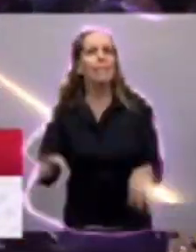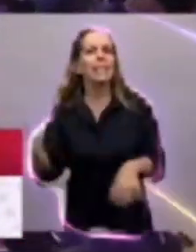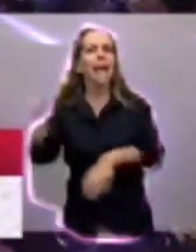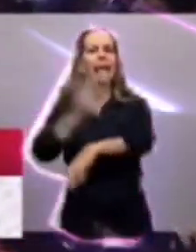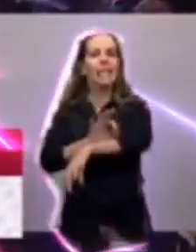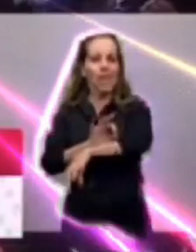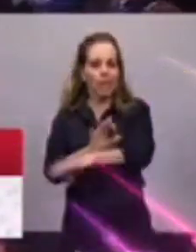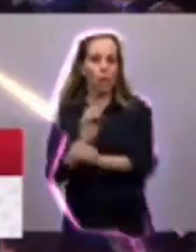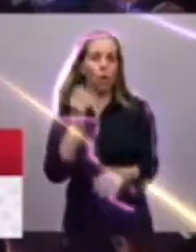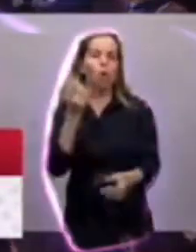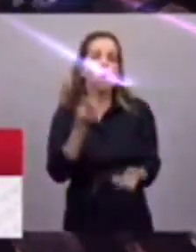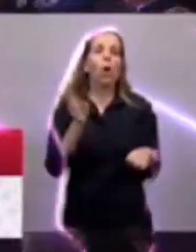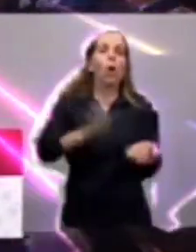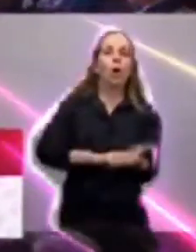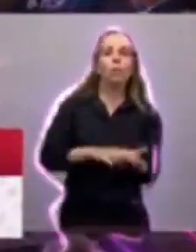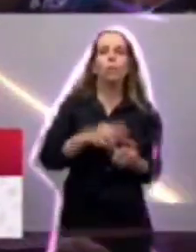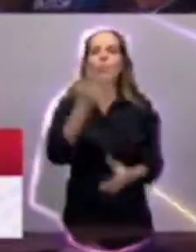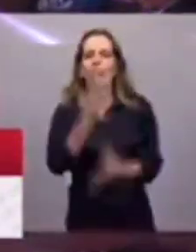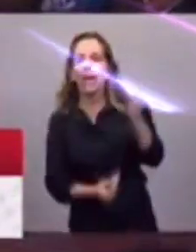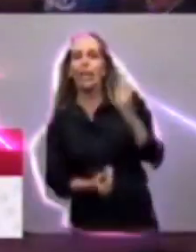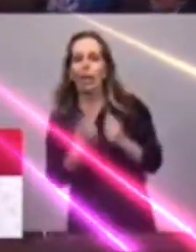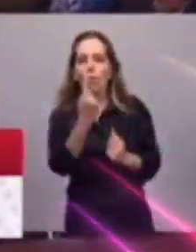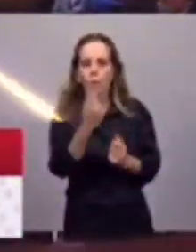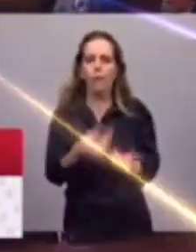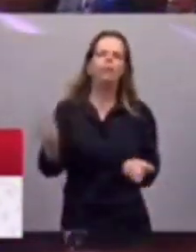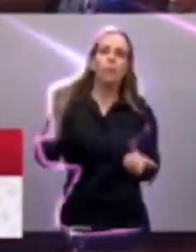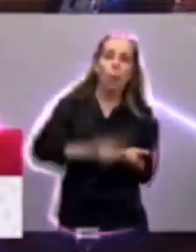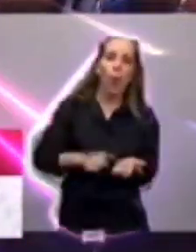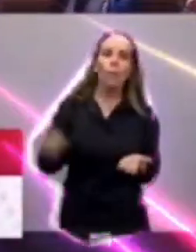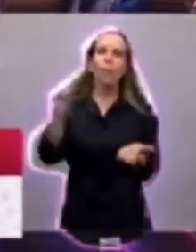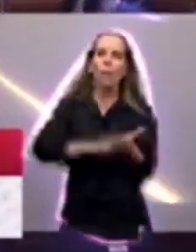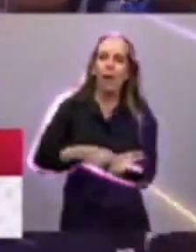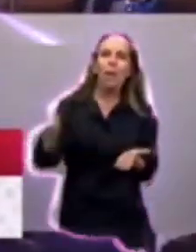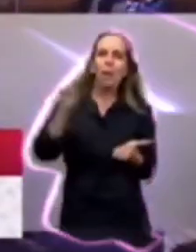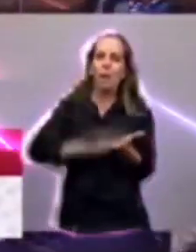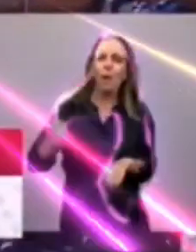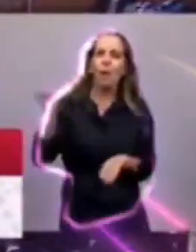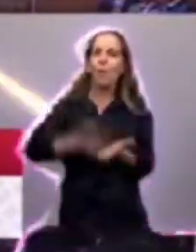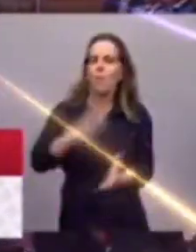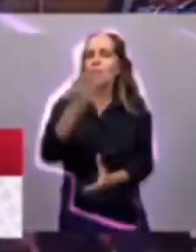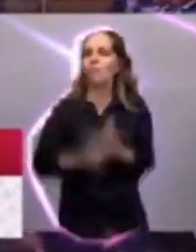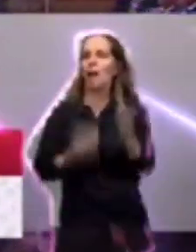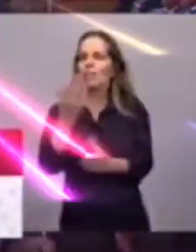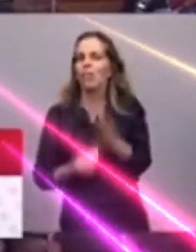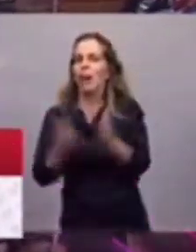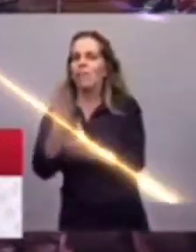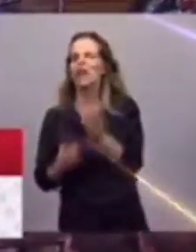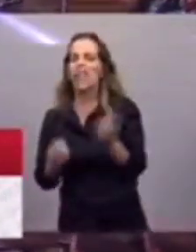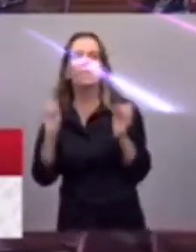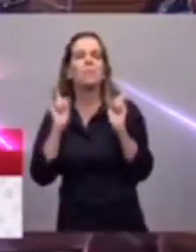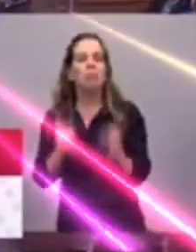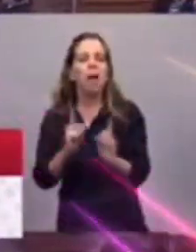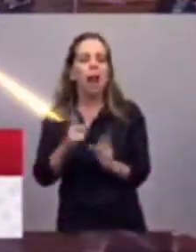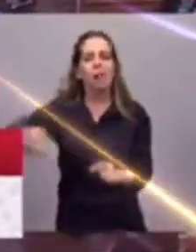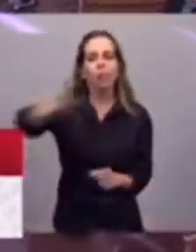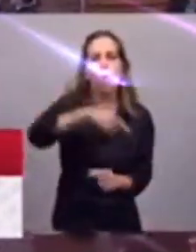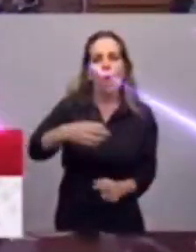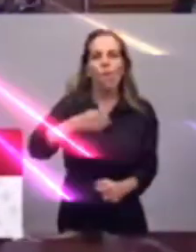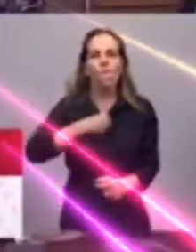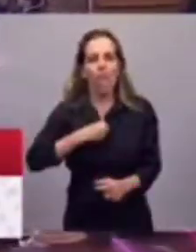Nos caemos una vez, nos levantamos otra y otra y otra vez con mucha esperanza y